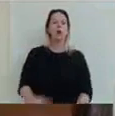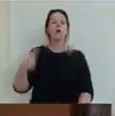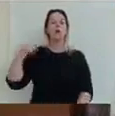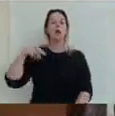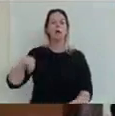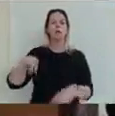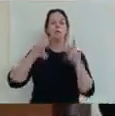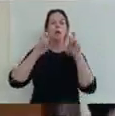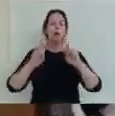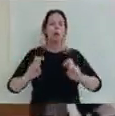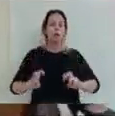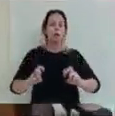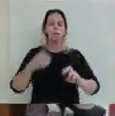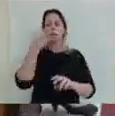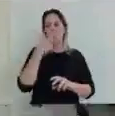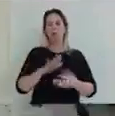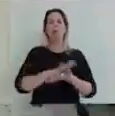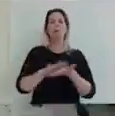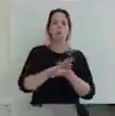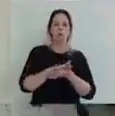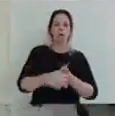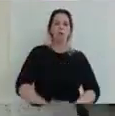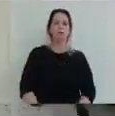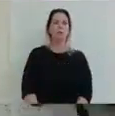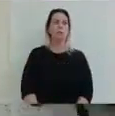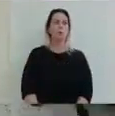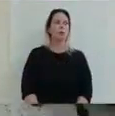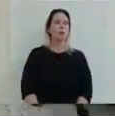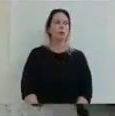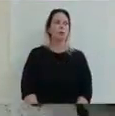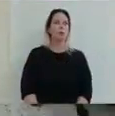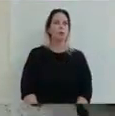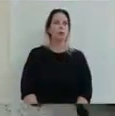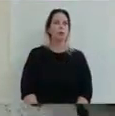Pongo a consideración la moción del concejal Ferreira Adame.